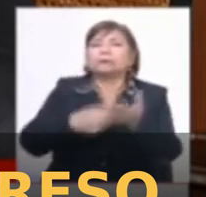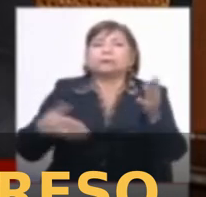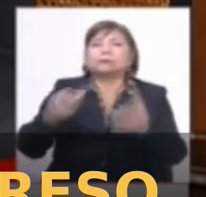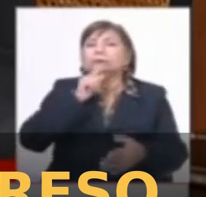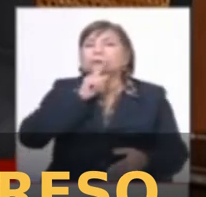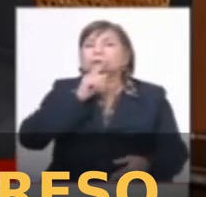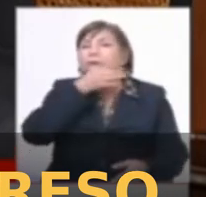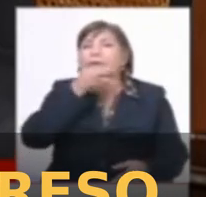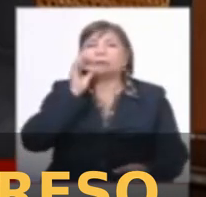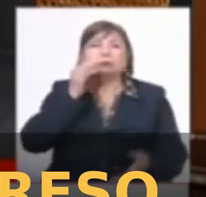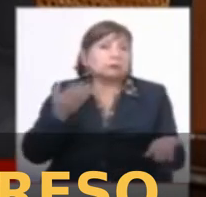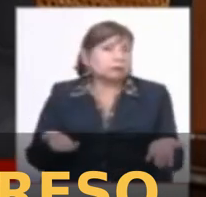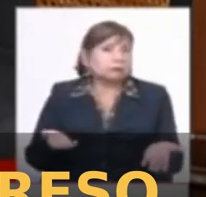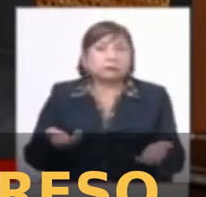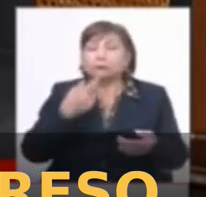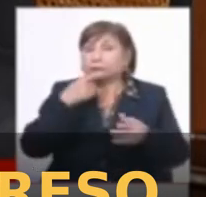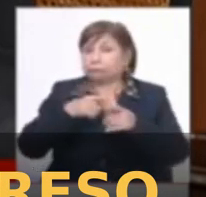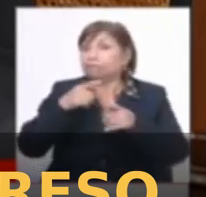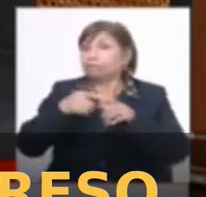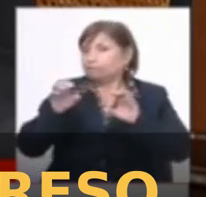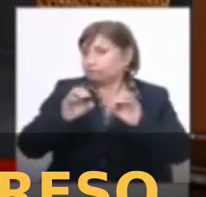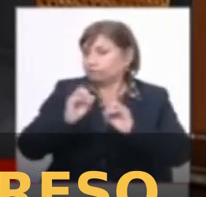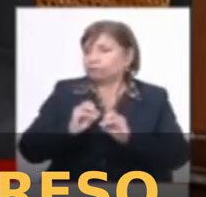callar. Ante ese hecho,